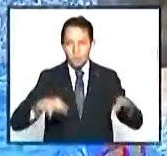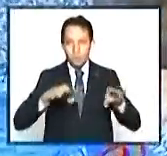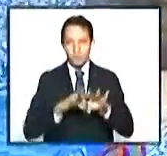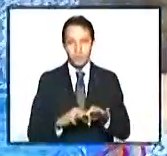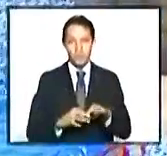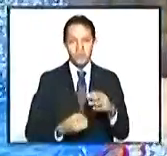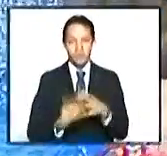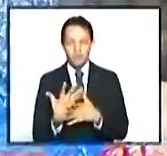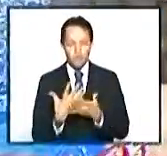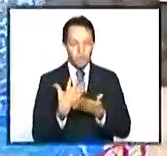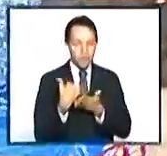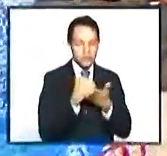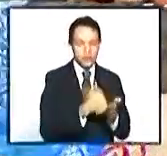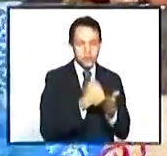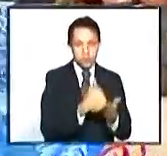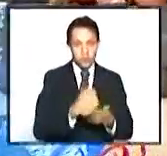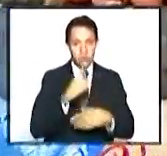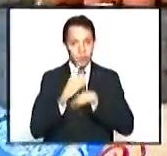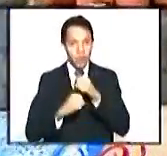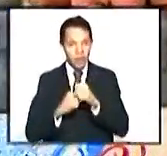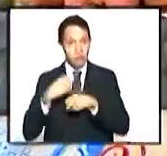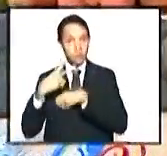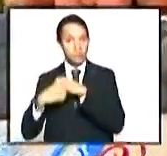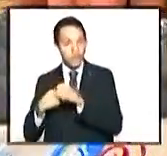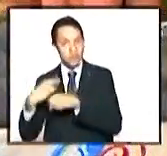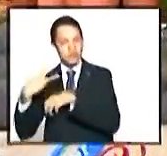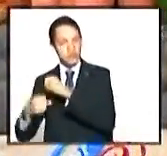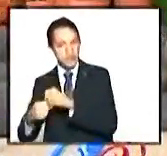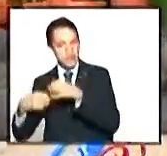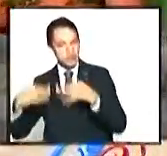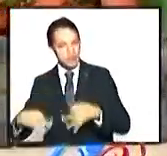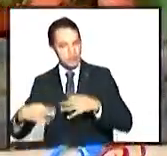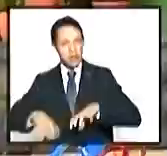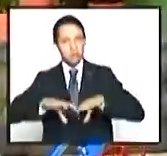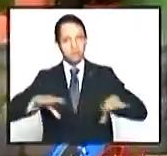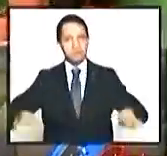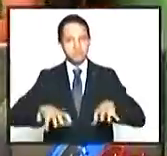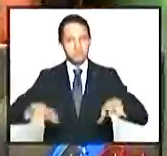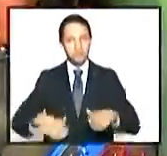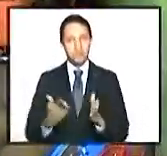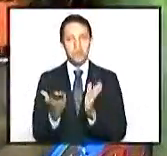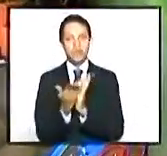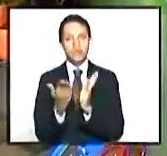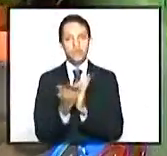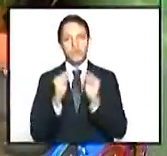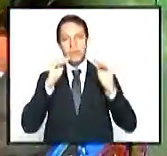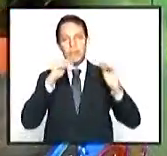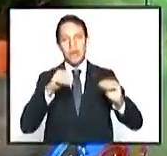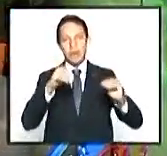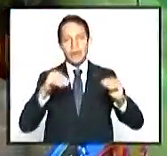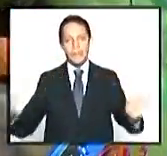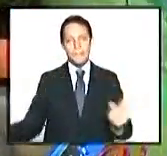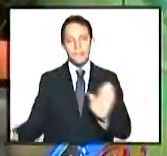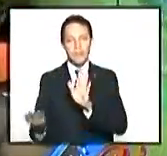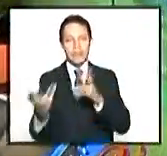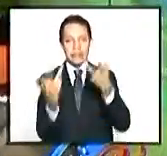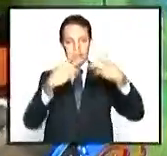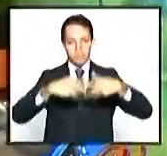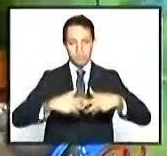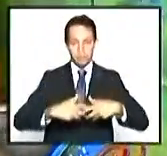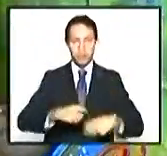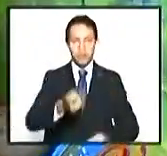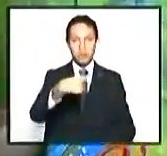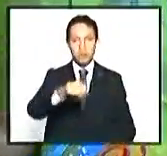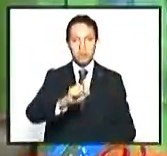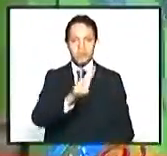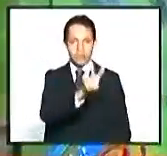cada año hace un regalo a toda la comunidad con una gran actividad académica y un encuentro empresarial. Este 26